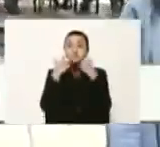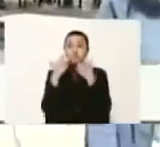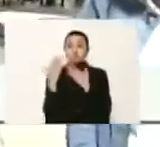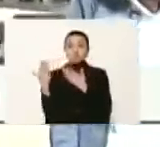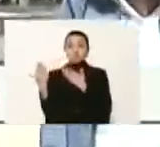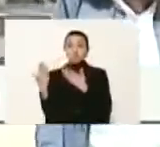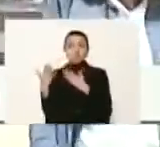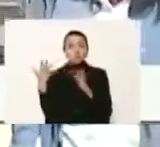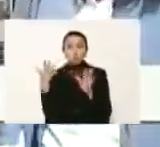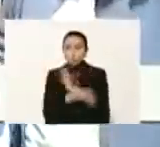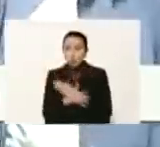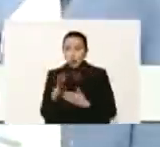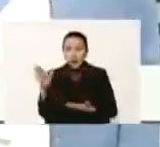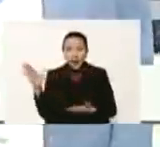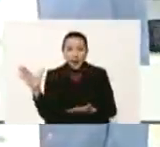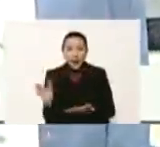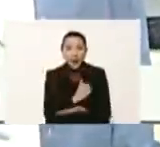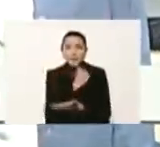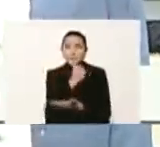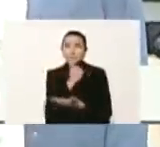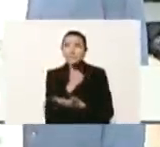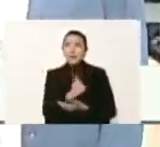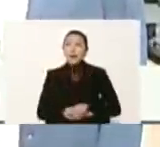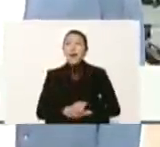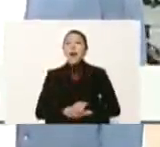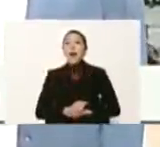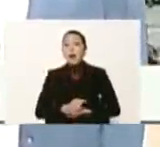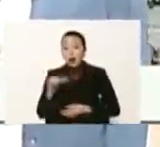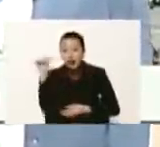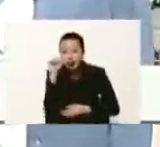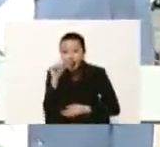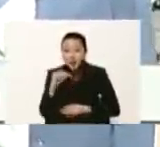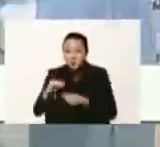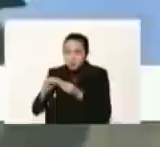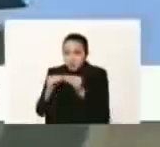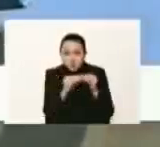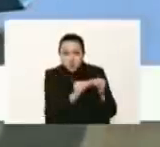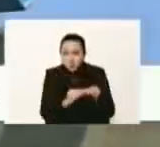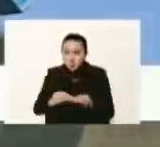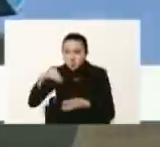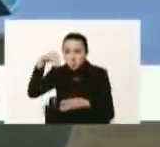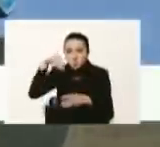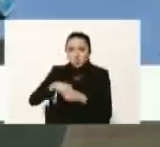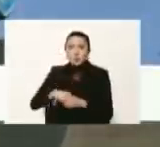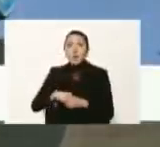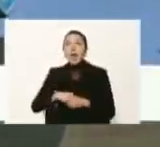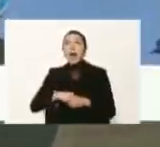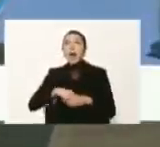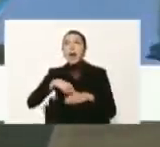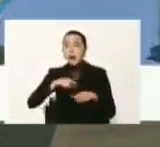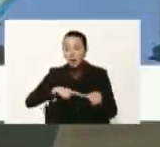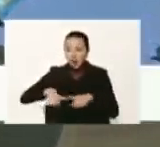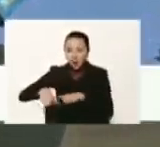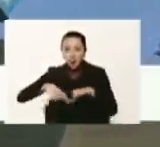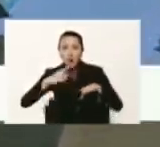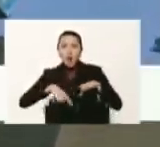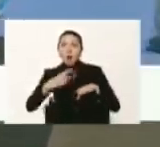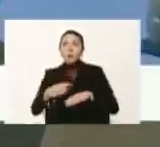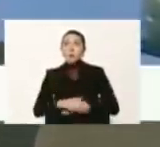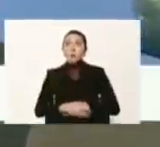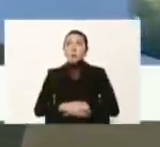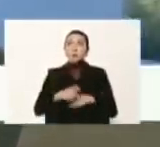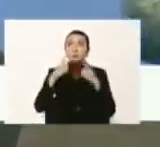de lo que se incautó en el laboratorio clandestino, en el sector de La Chivera, la cota 905, donde vemos unos baldes